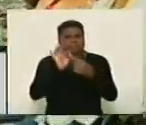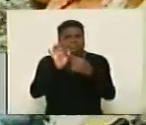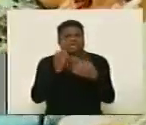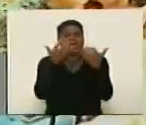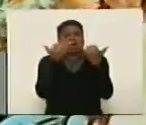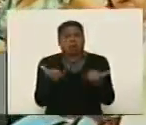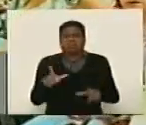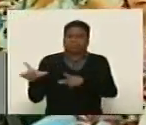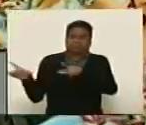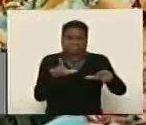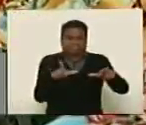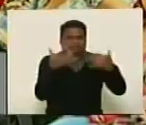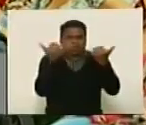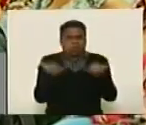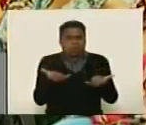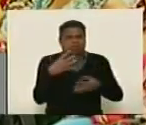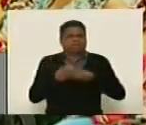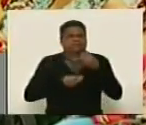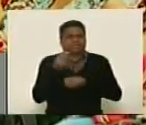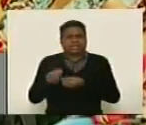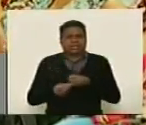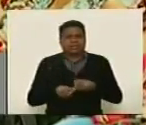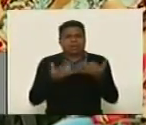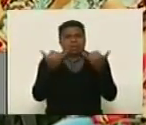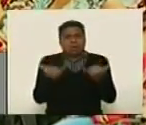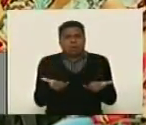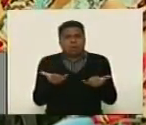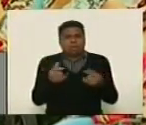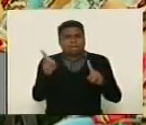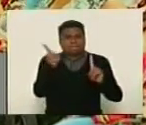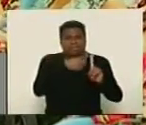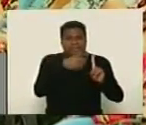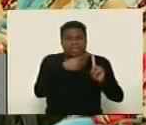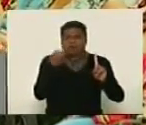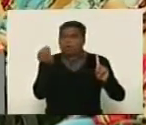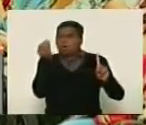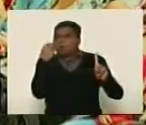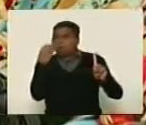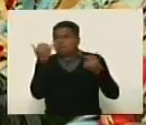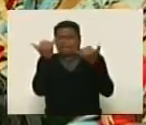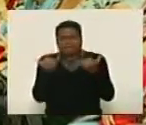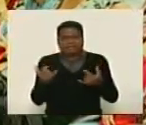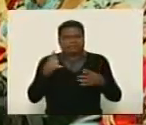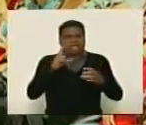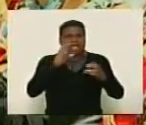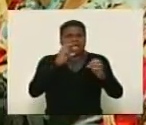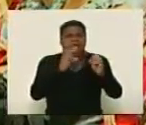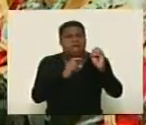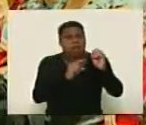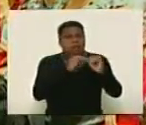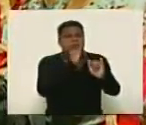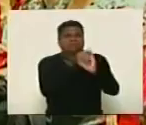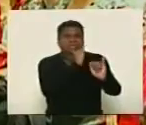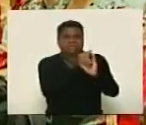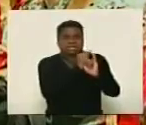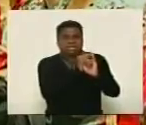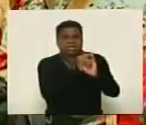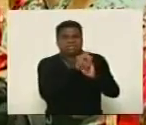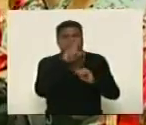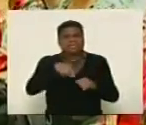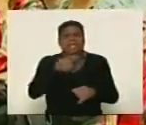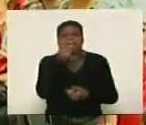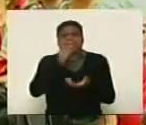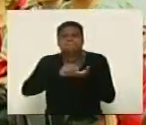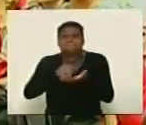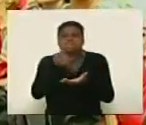ya están dadas. Entonces, en el área de alimentos, dispuestos a recibir el Petro ya como intercambio, y en el área de la medicina humana